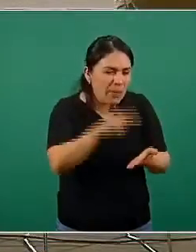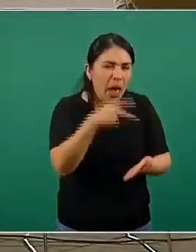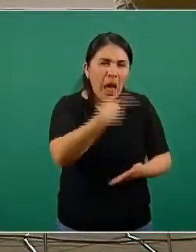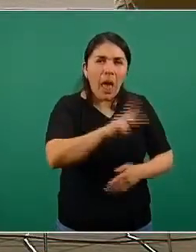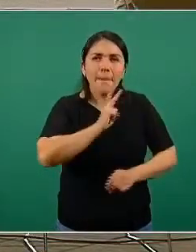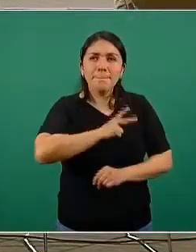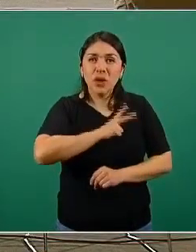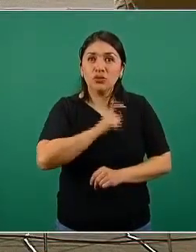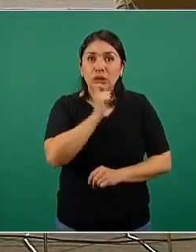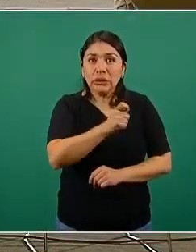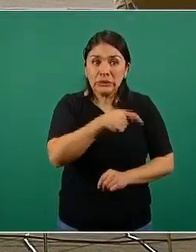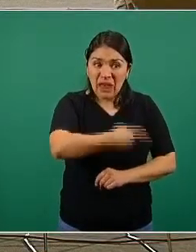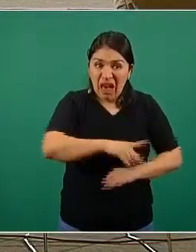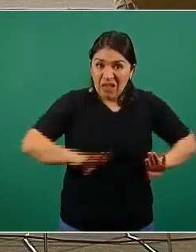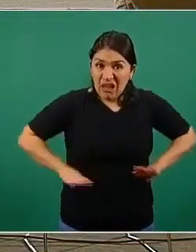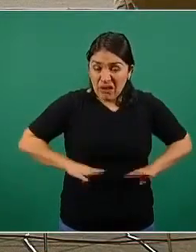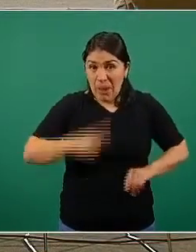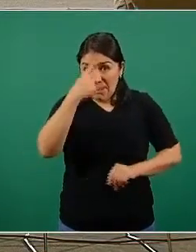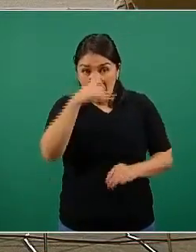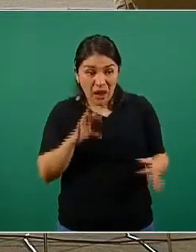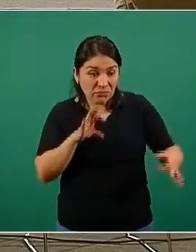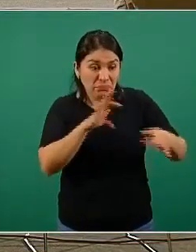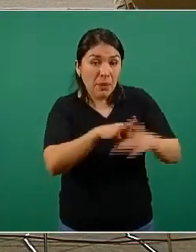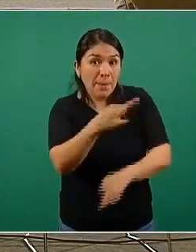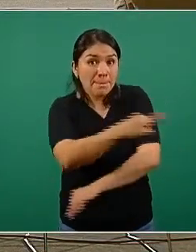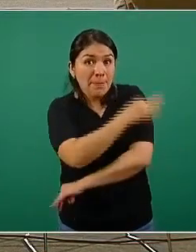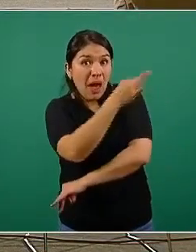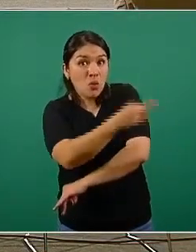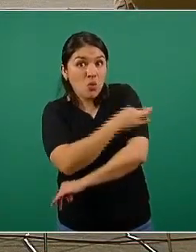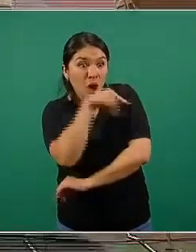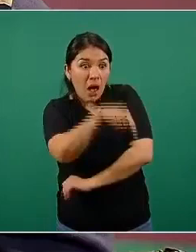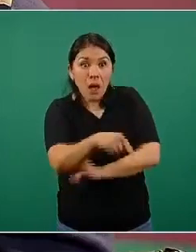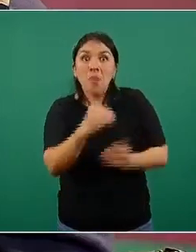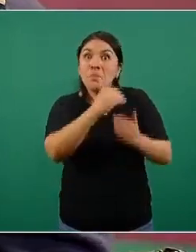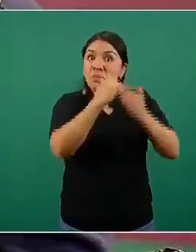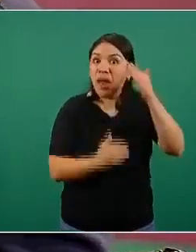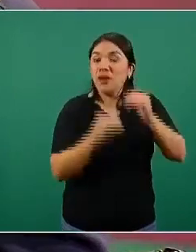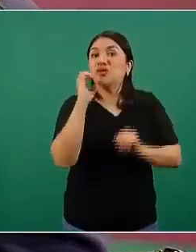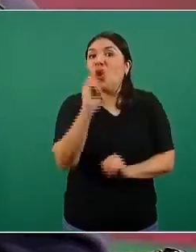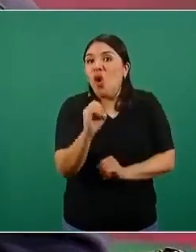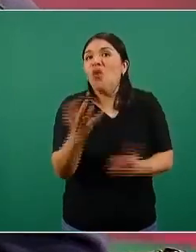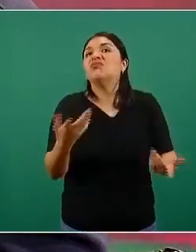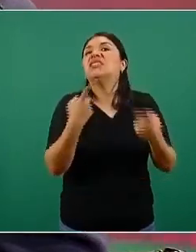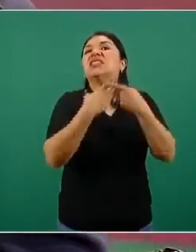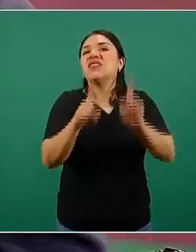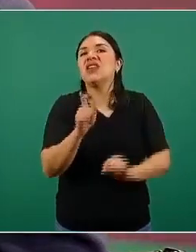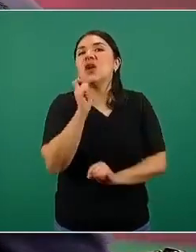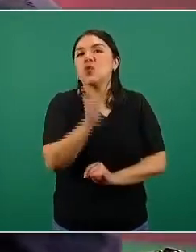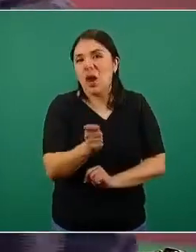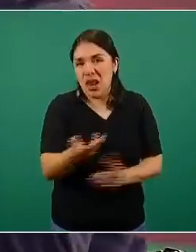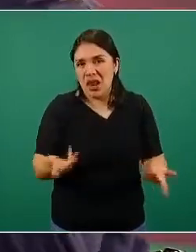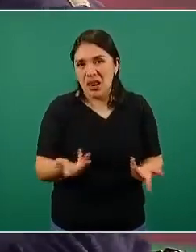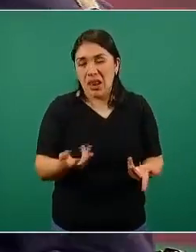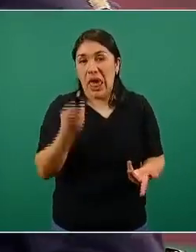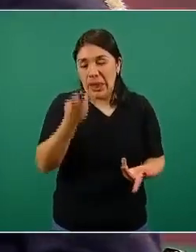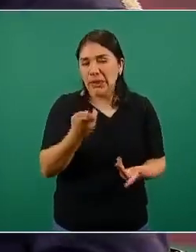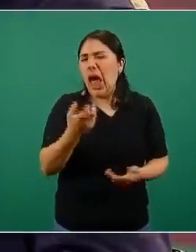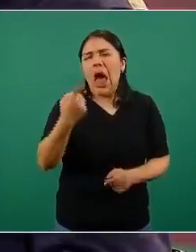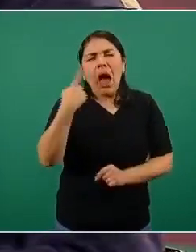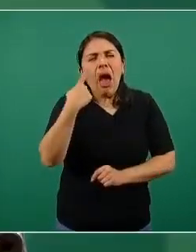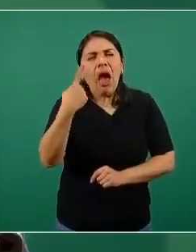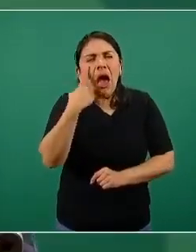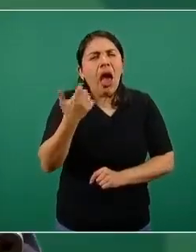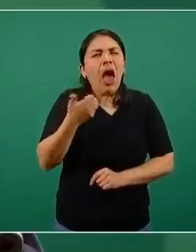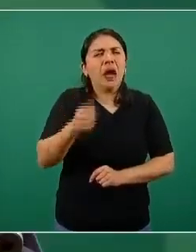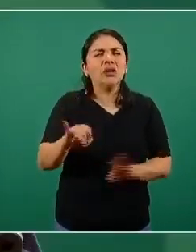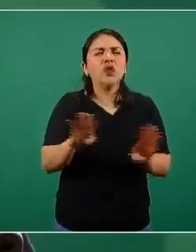que si la respuesta de la vacuna también responde a esta diferencia. En general, la acción inmunológica es